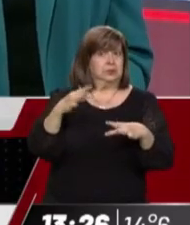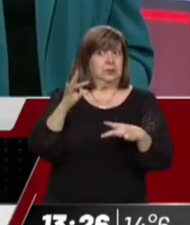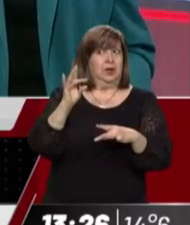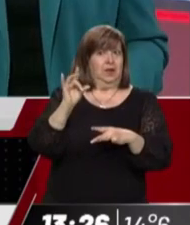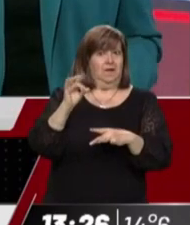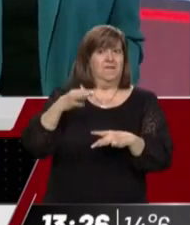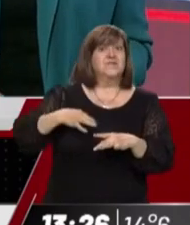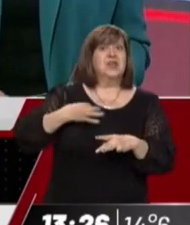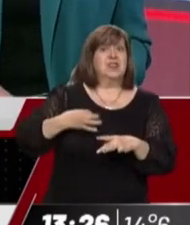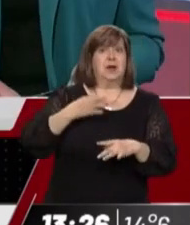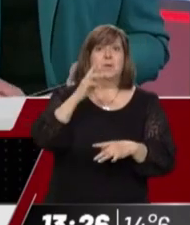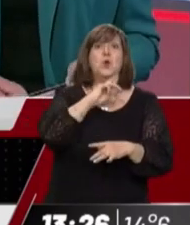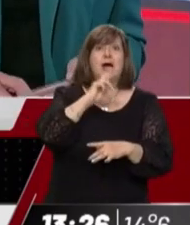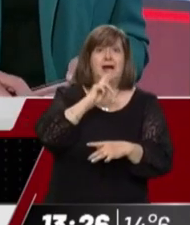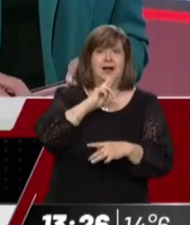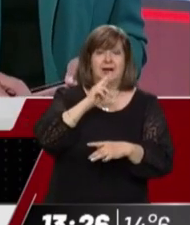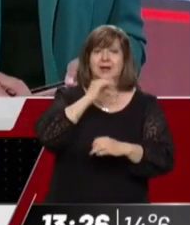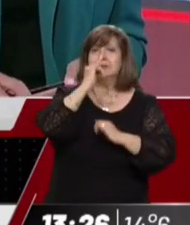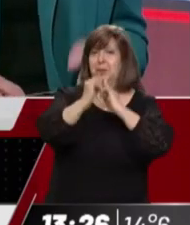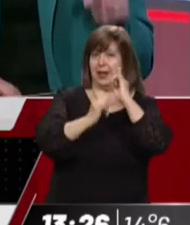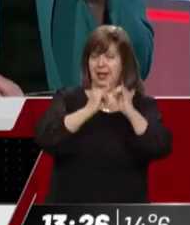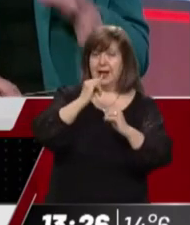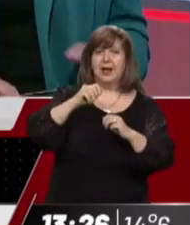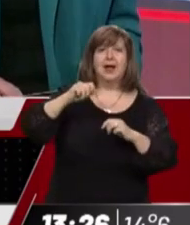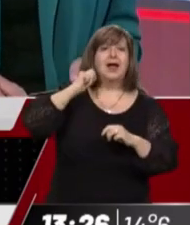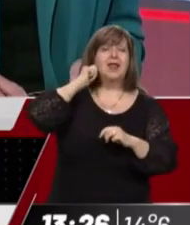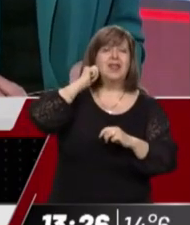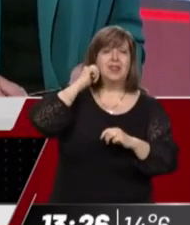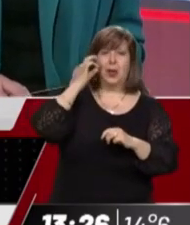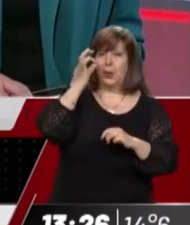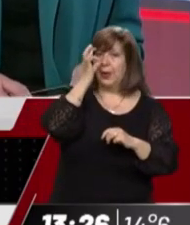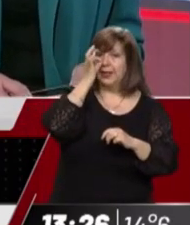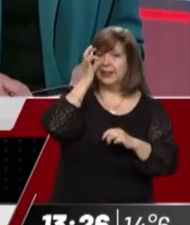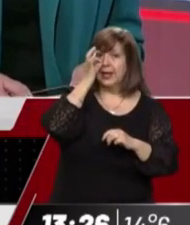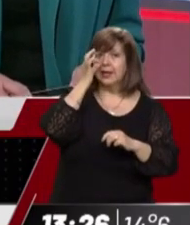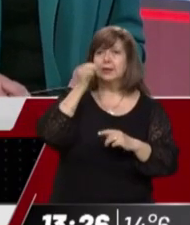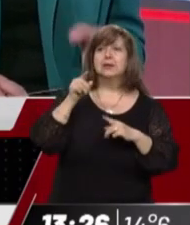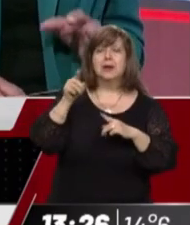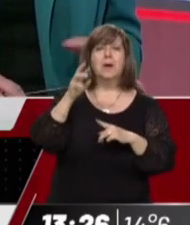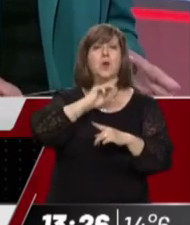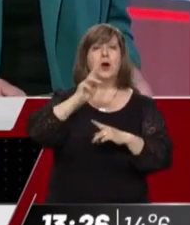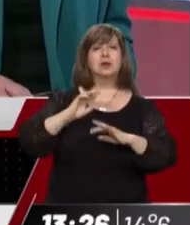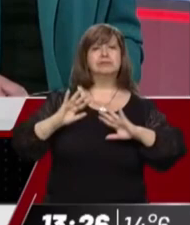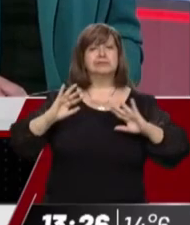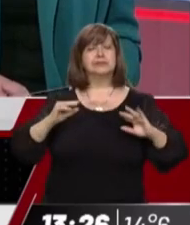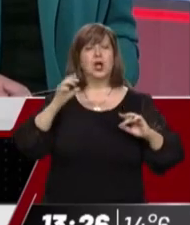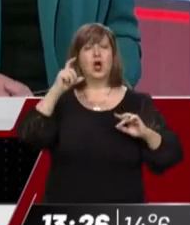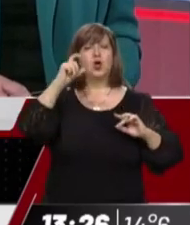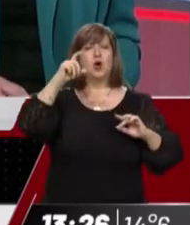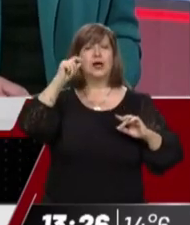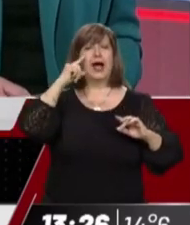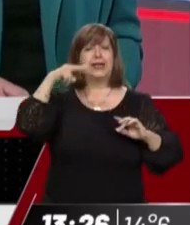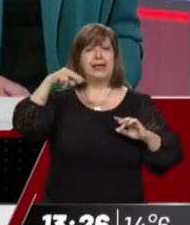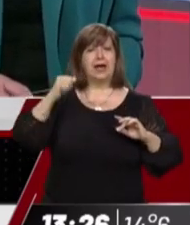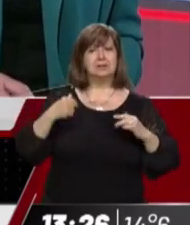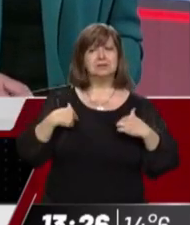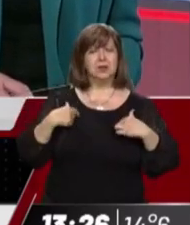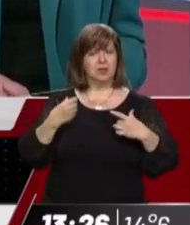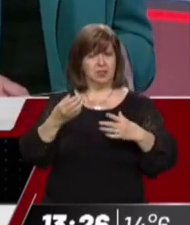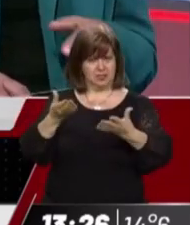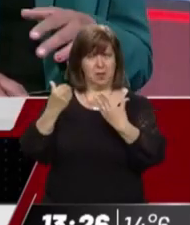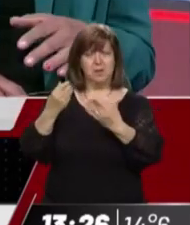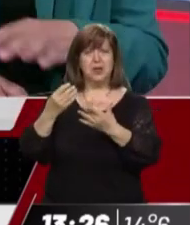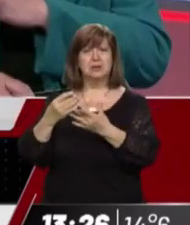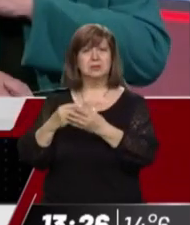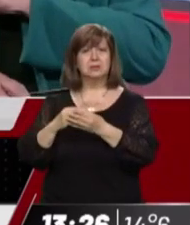les cuento que es una mujer que ella comenzó a los 20 años a drogarse ya con cocaína desde los 20 años y